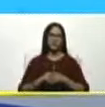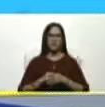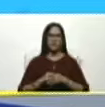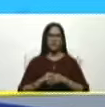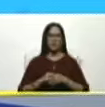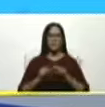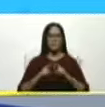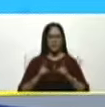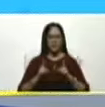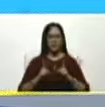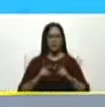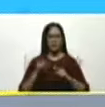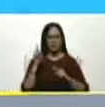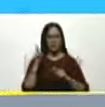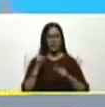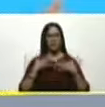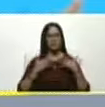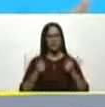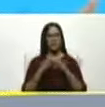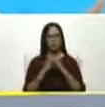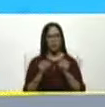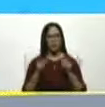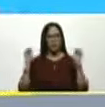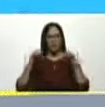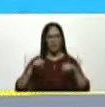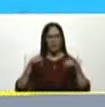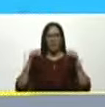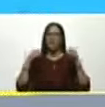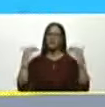pero ella se repone de todo. Desde aquí vamos a darle un